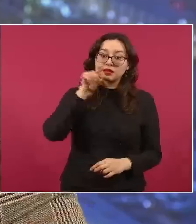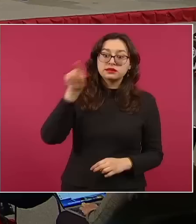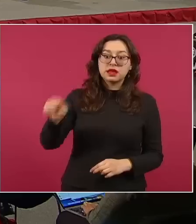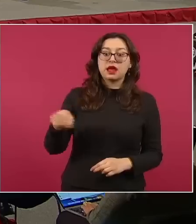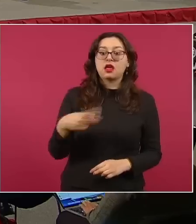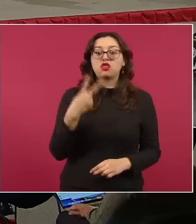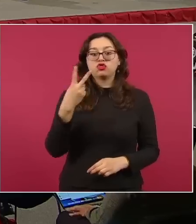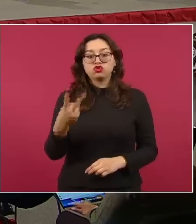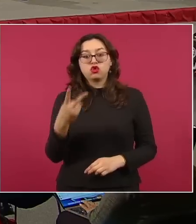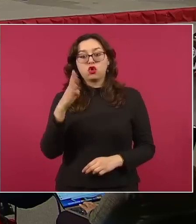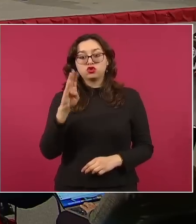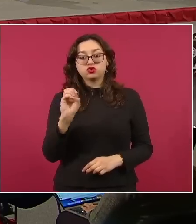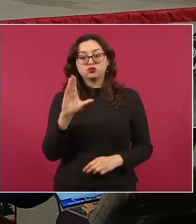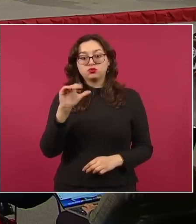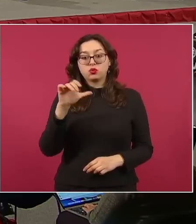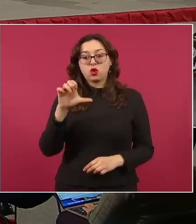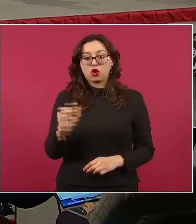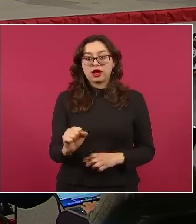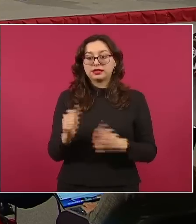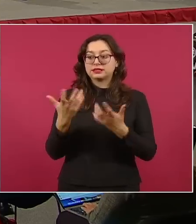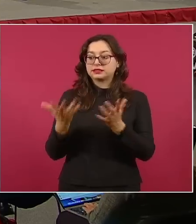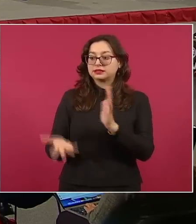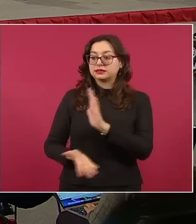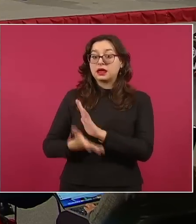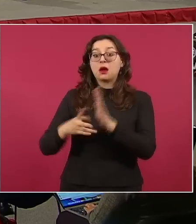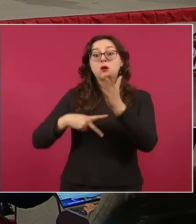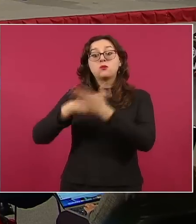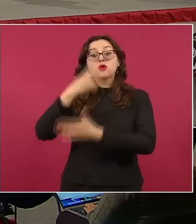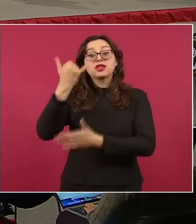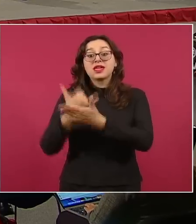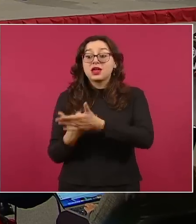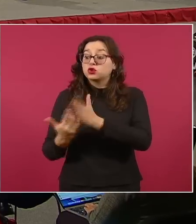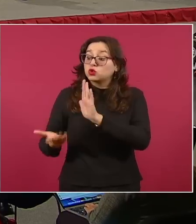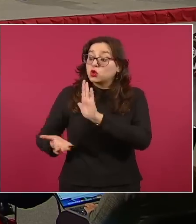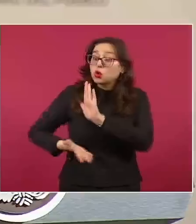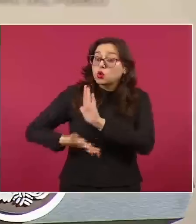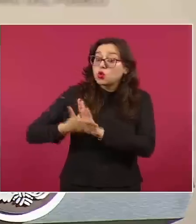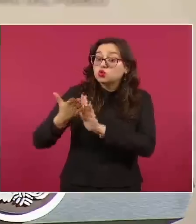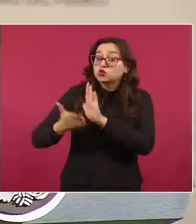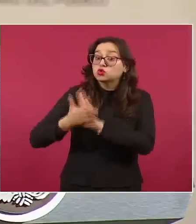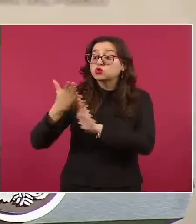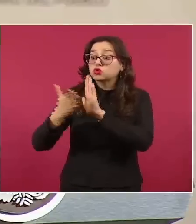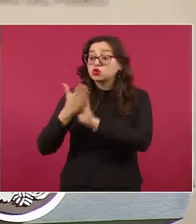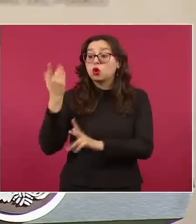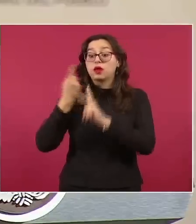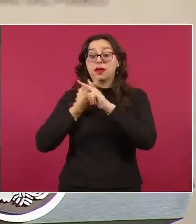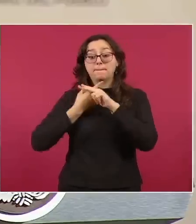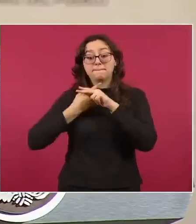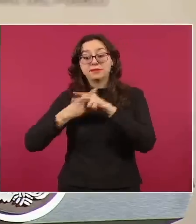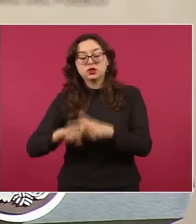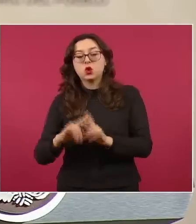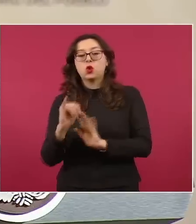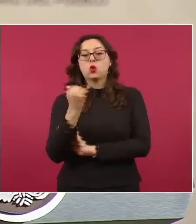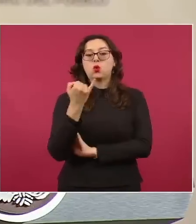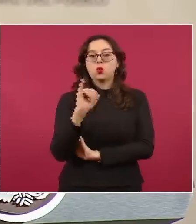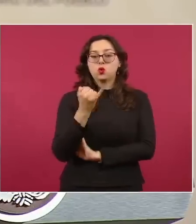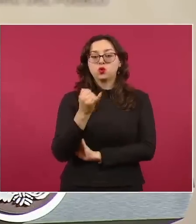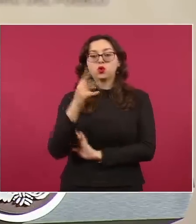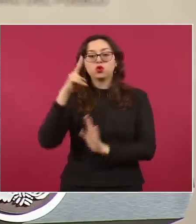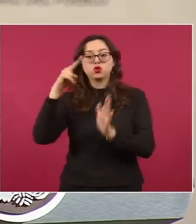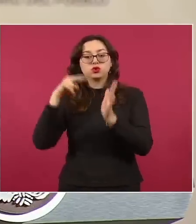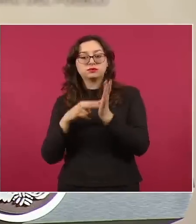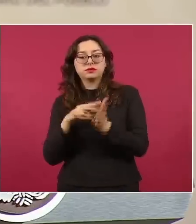todos sabemos. Este proyecto inició su construcción en junio del 2019. La construcción de